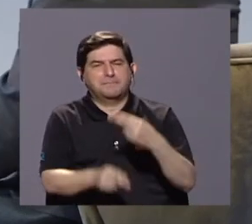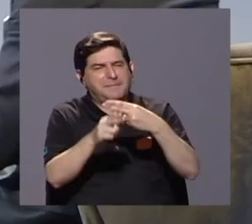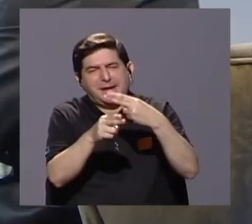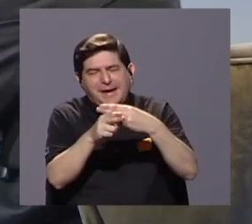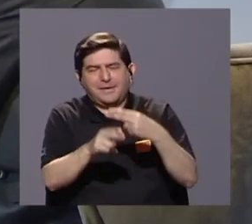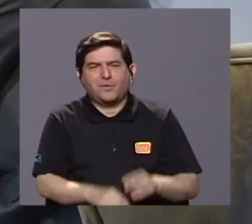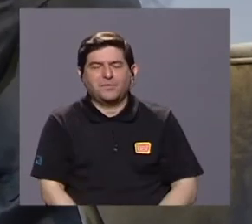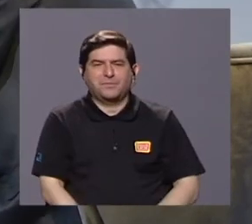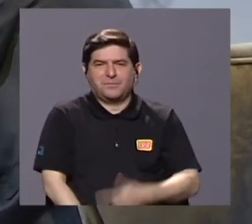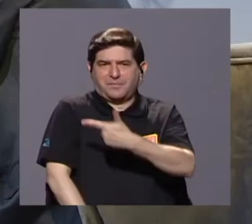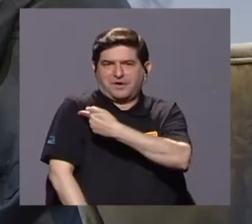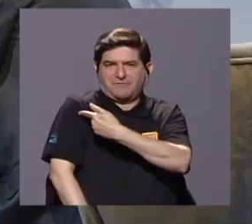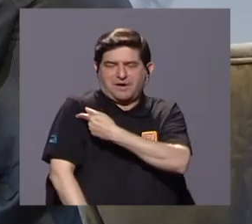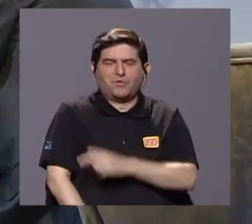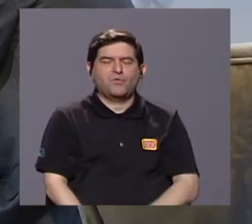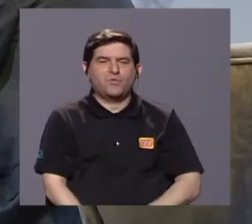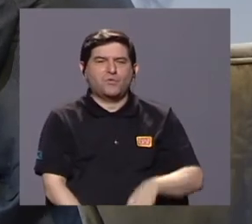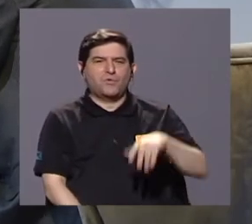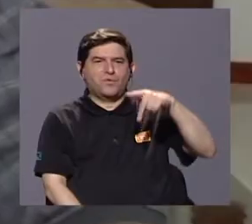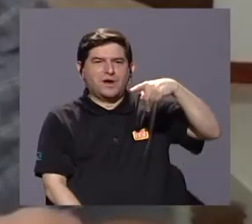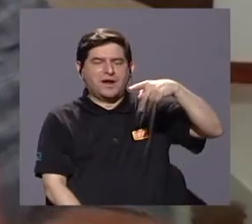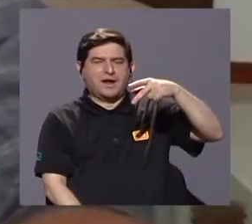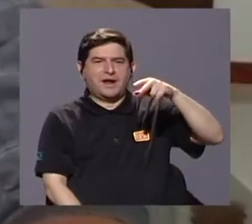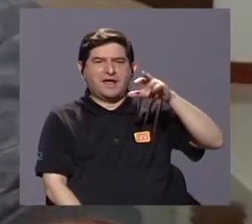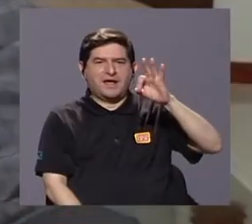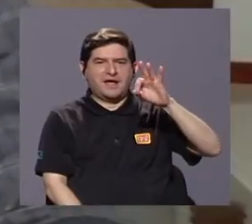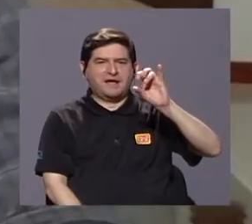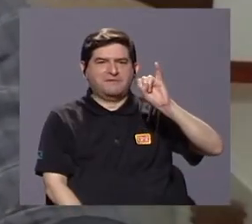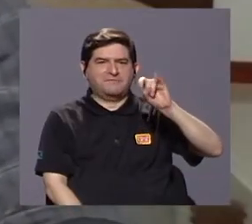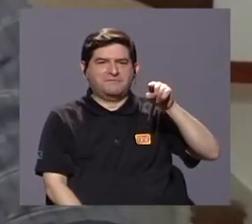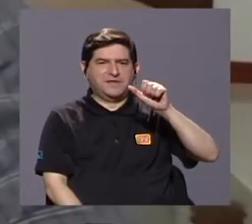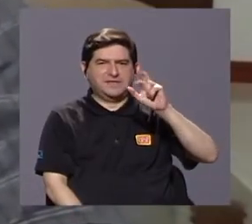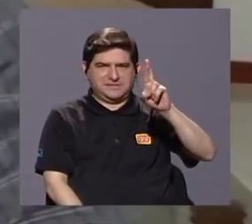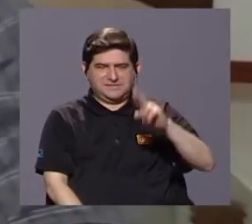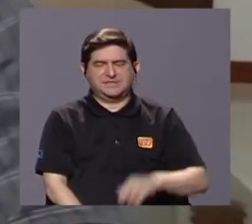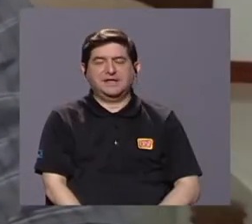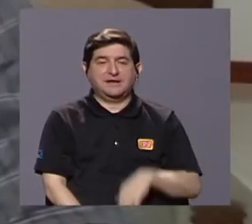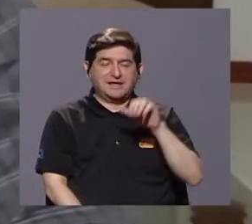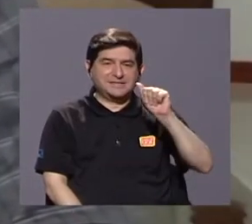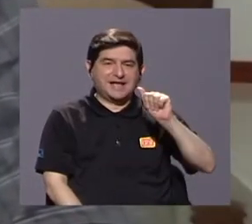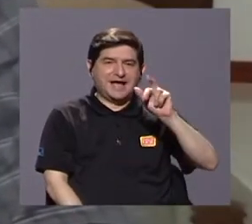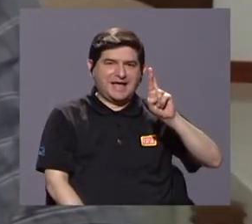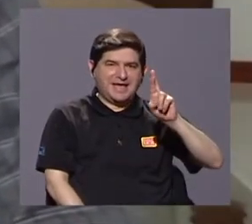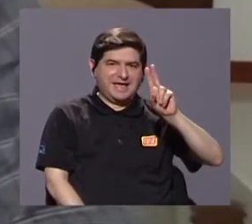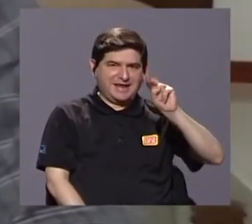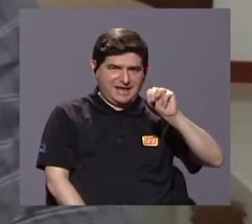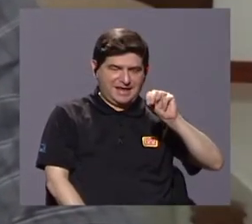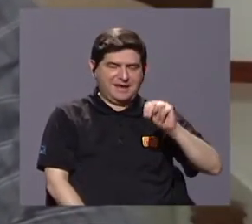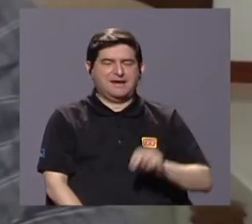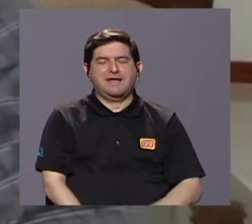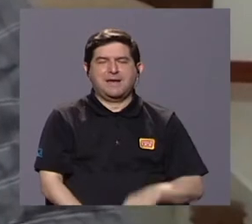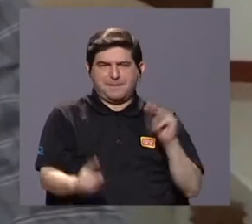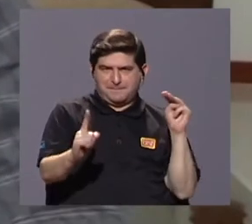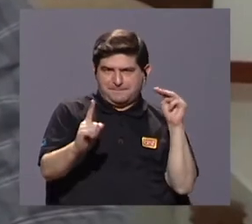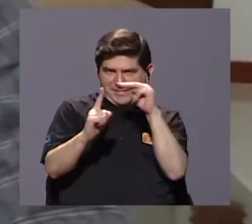digamos, la vacuna de Pfizer o la vacuna de Moderna, que son de tecnología ARN mensajero, nos hablan de